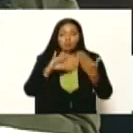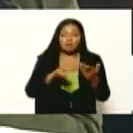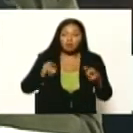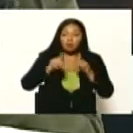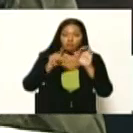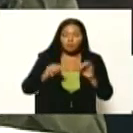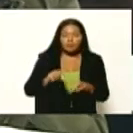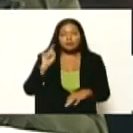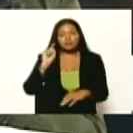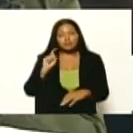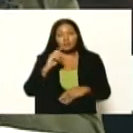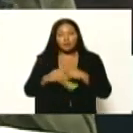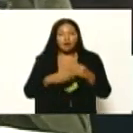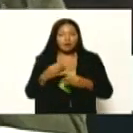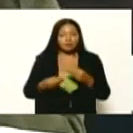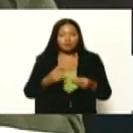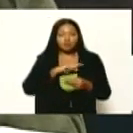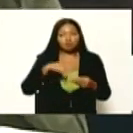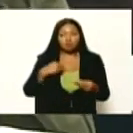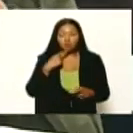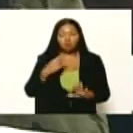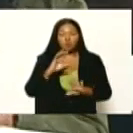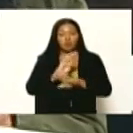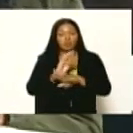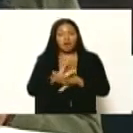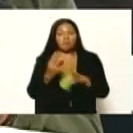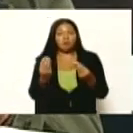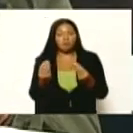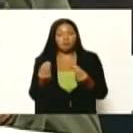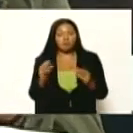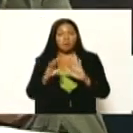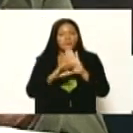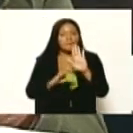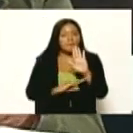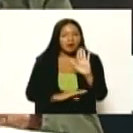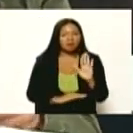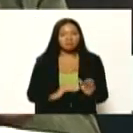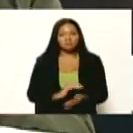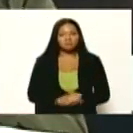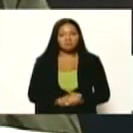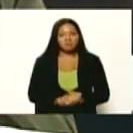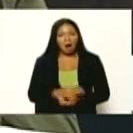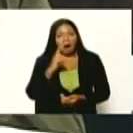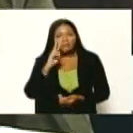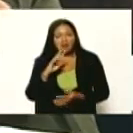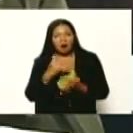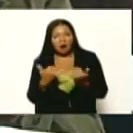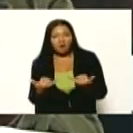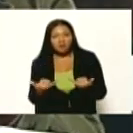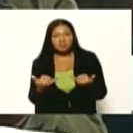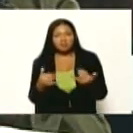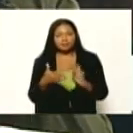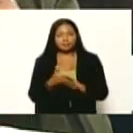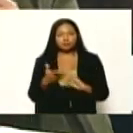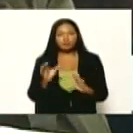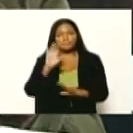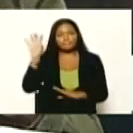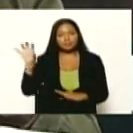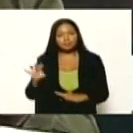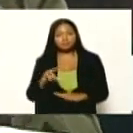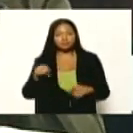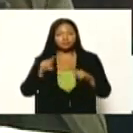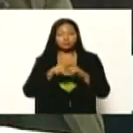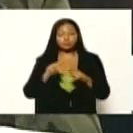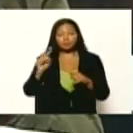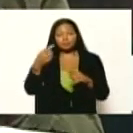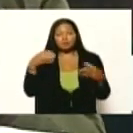la necesidad de que nosotros nos preservemos y mantengamos la medida de prevención. Fíjese lo que ha pasado en países llamados del